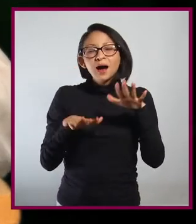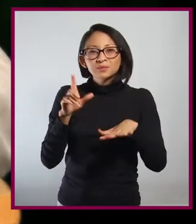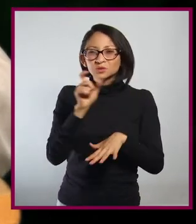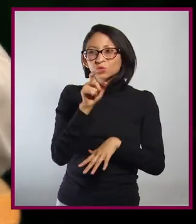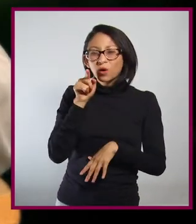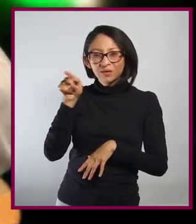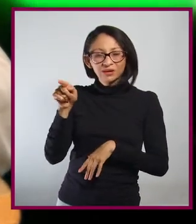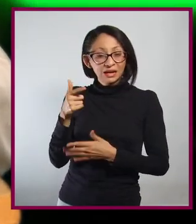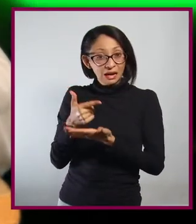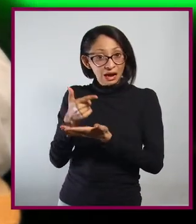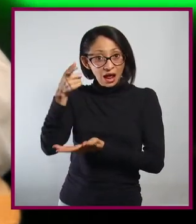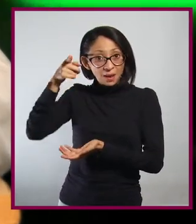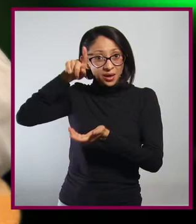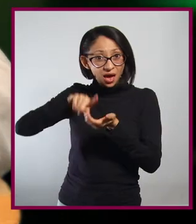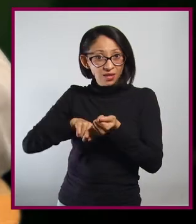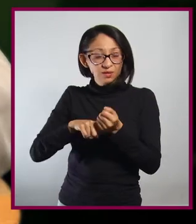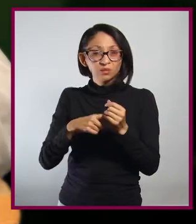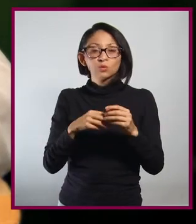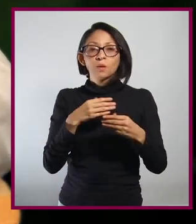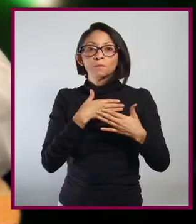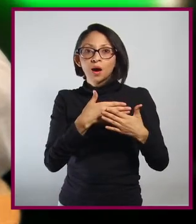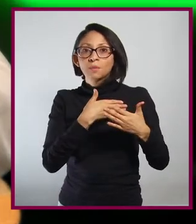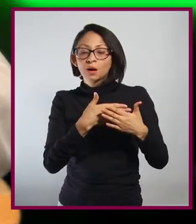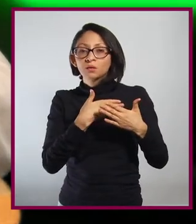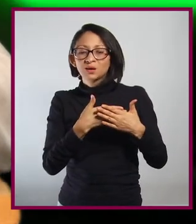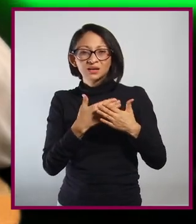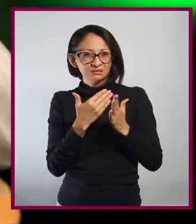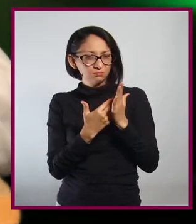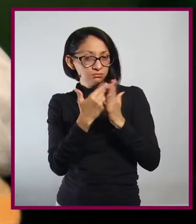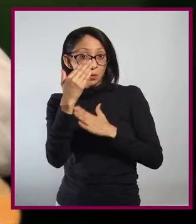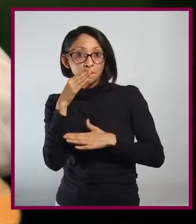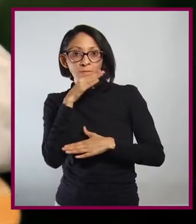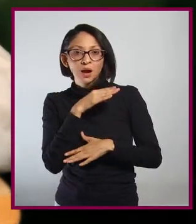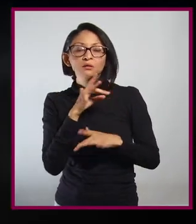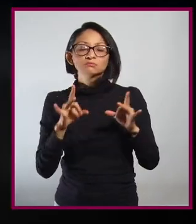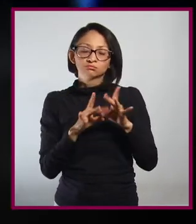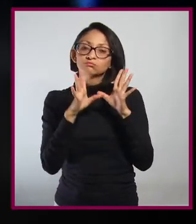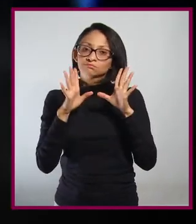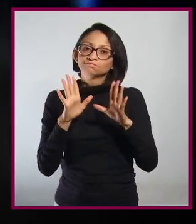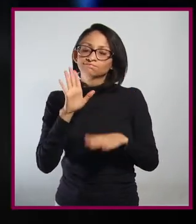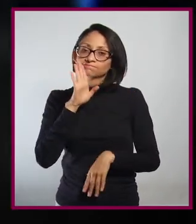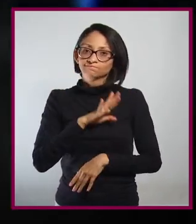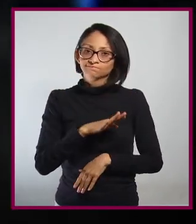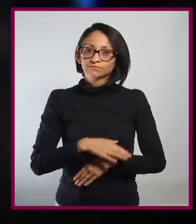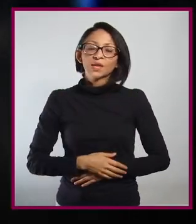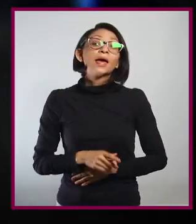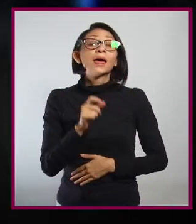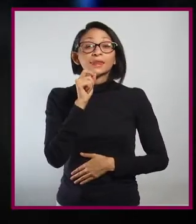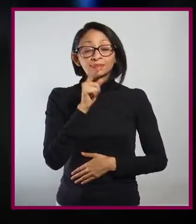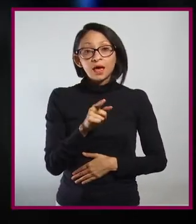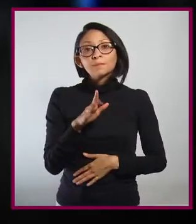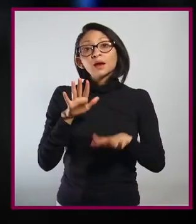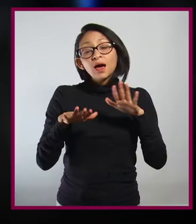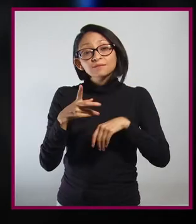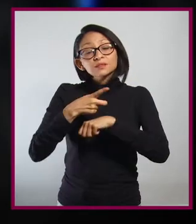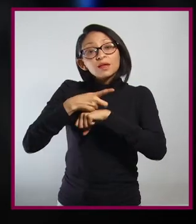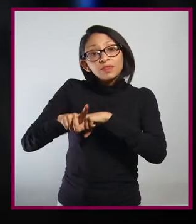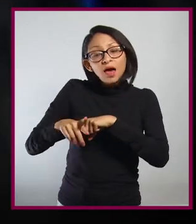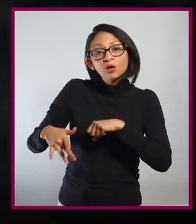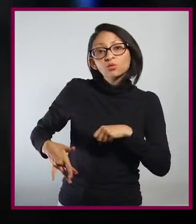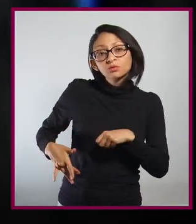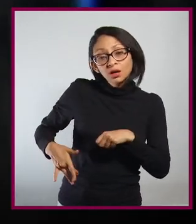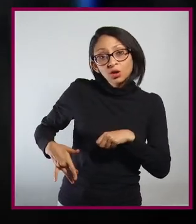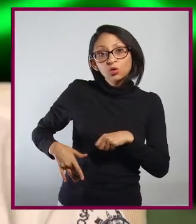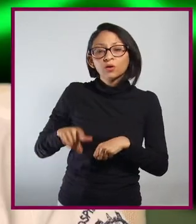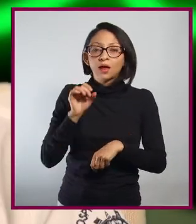existe una grave alteración en el ritmo de la frecuencia cardíaca. La hipertensión también puede causar insuficiencia renal y